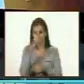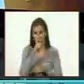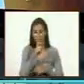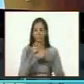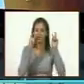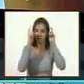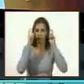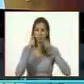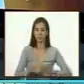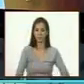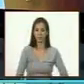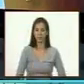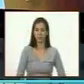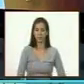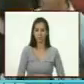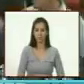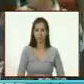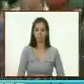presidente Hugo Chávez.